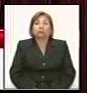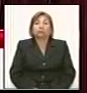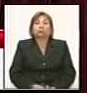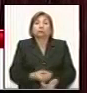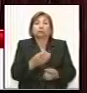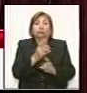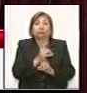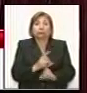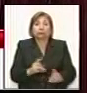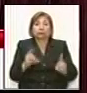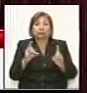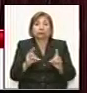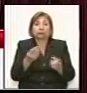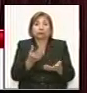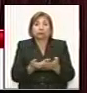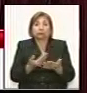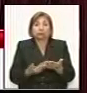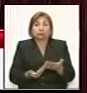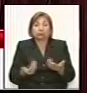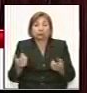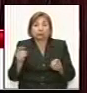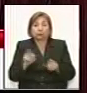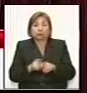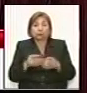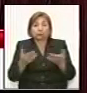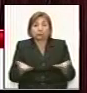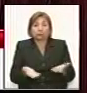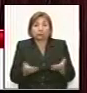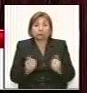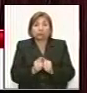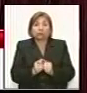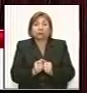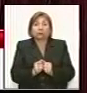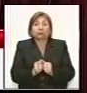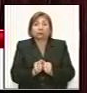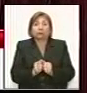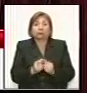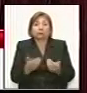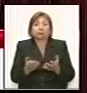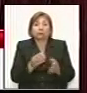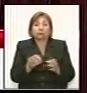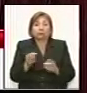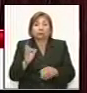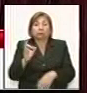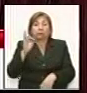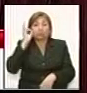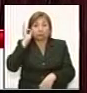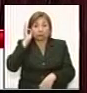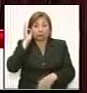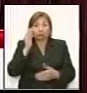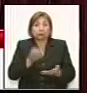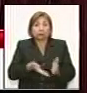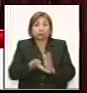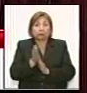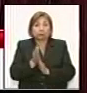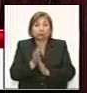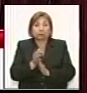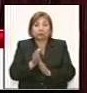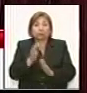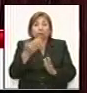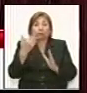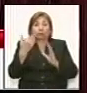democrática, tranquila. Acá hubo una transición el año 2000 cuando el presidente Fujimori se fue del país y renunció por